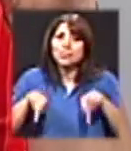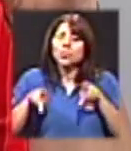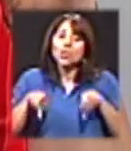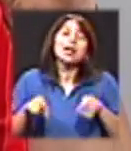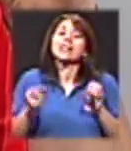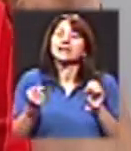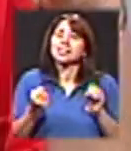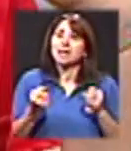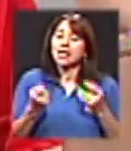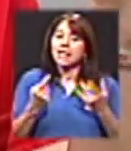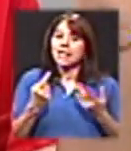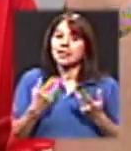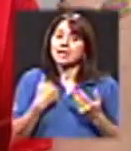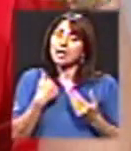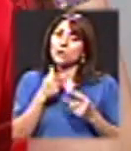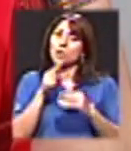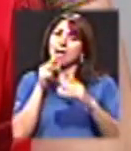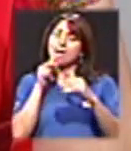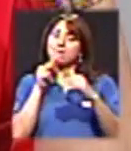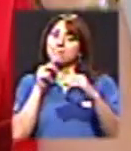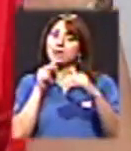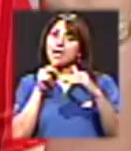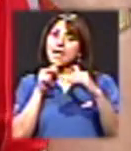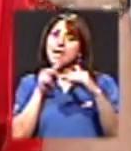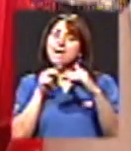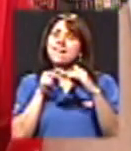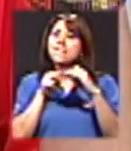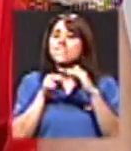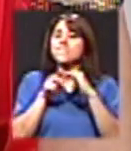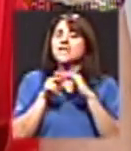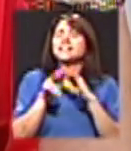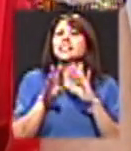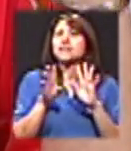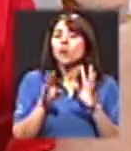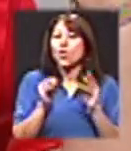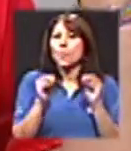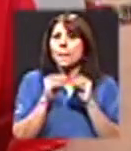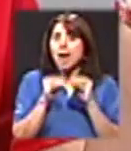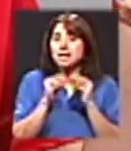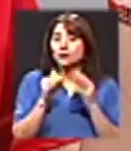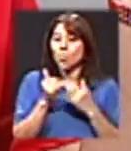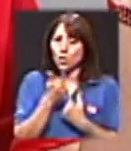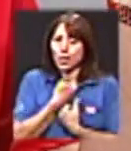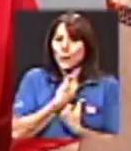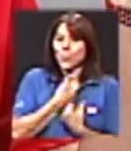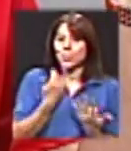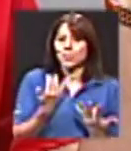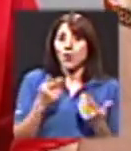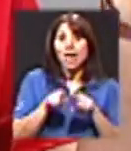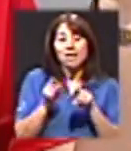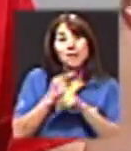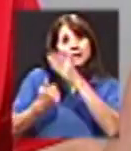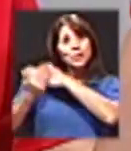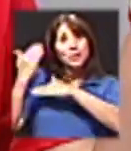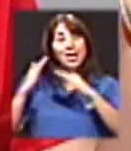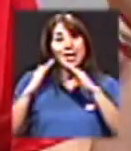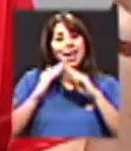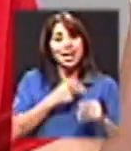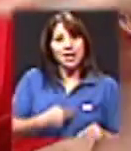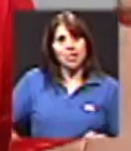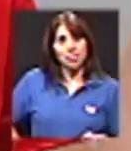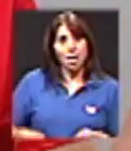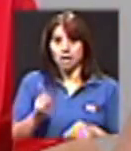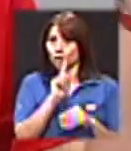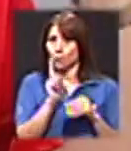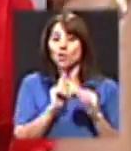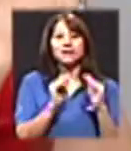por decirlo así. Y esa vida en un pueblo, además una ciudad como Heredia, ¿verdad? Que también no es un residencial, es un pueblo